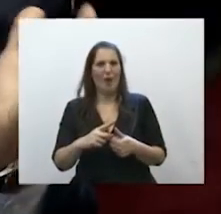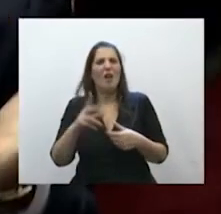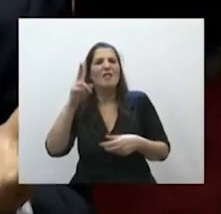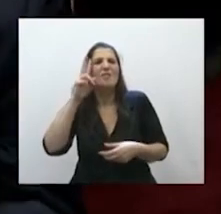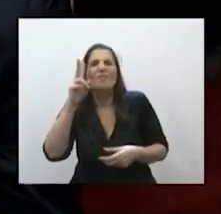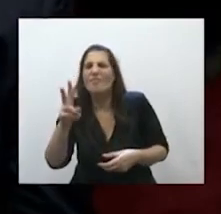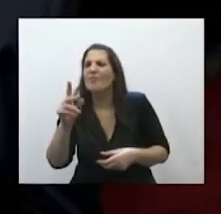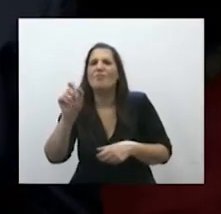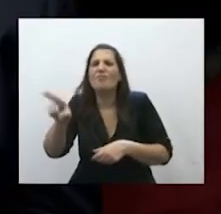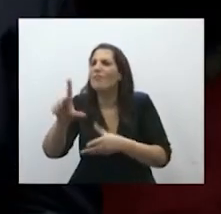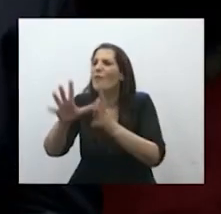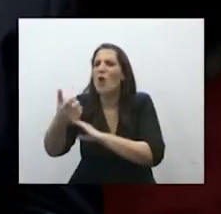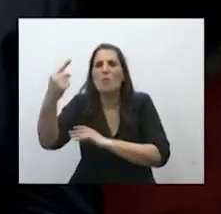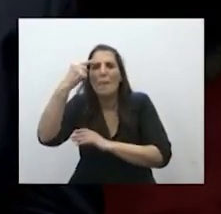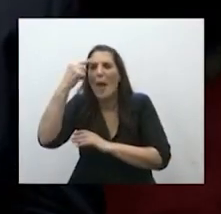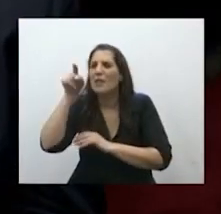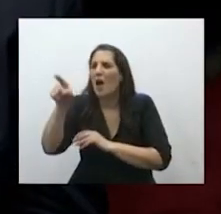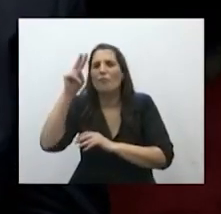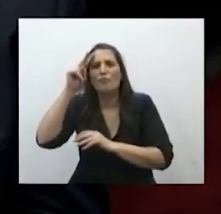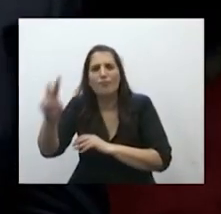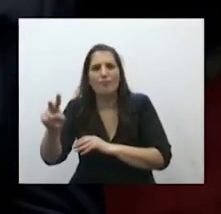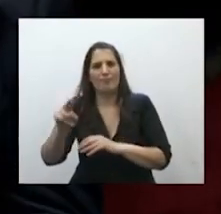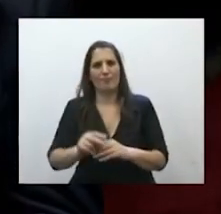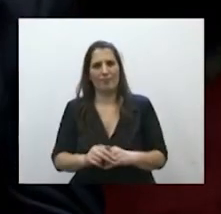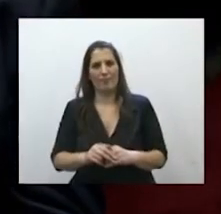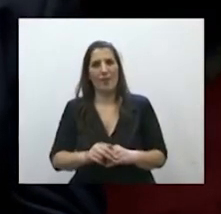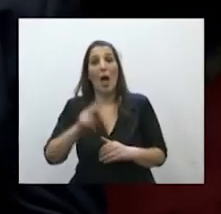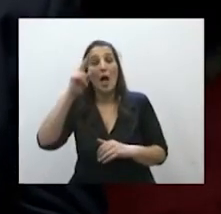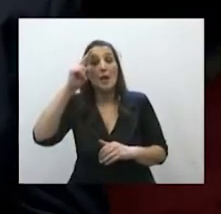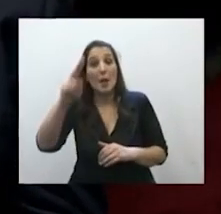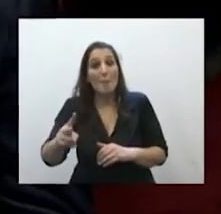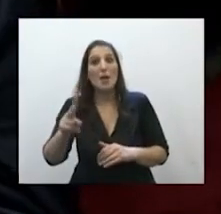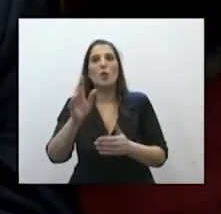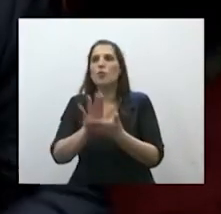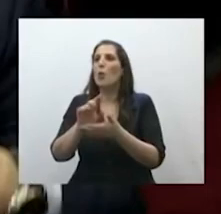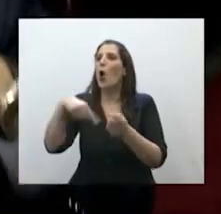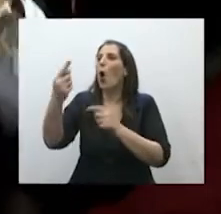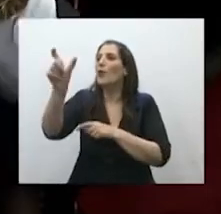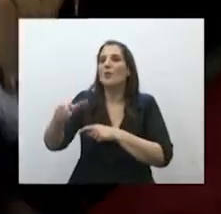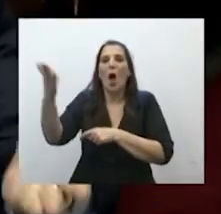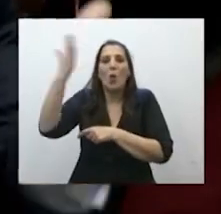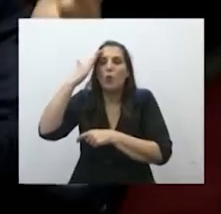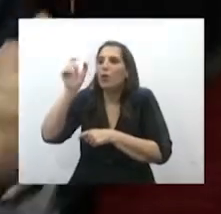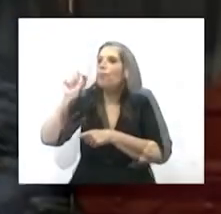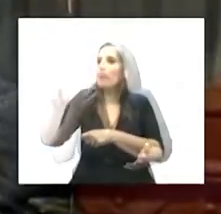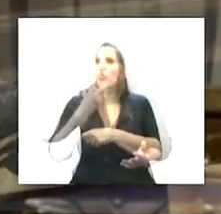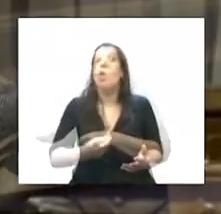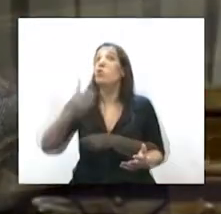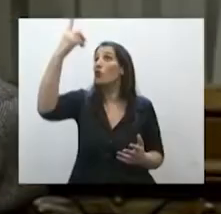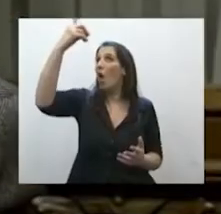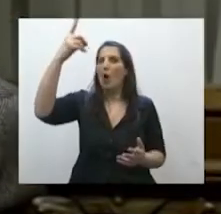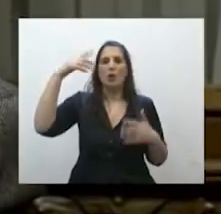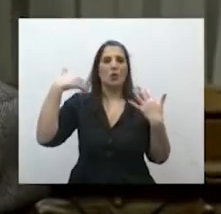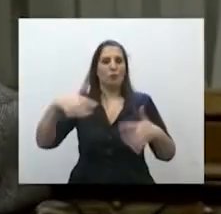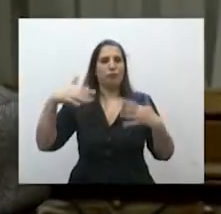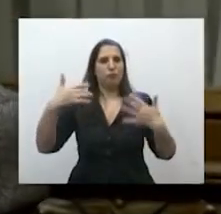hacia el pensamiento del otro. El respeto hacia la cultura del otro. El respeto hacia la creencia del otro. De